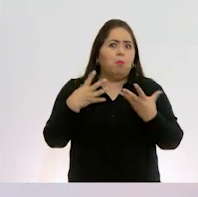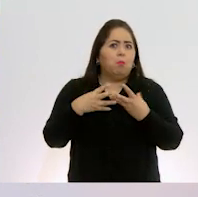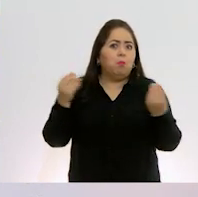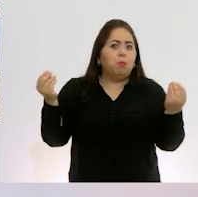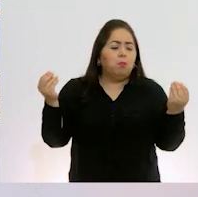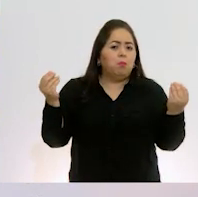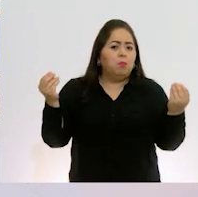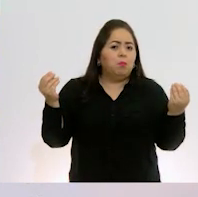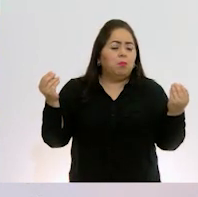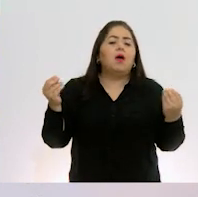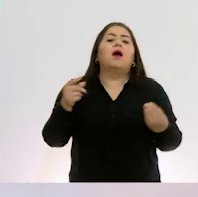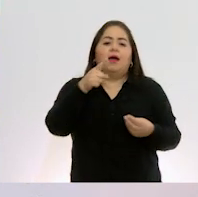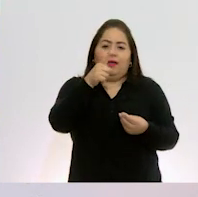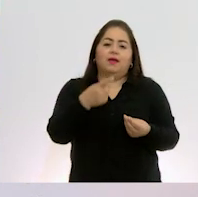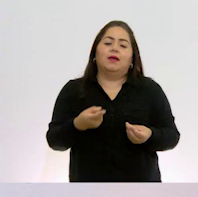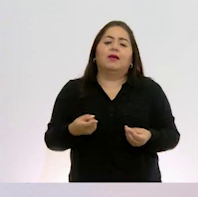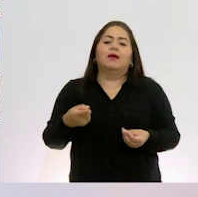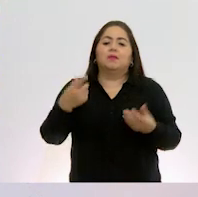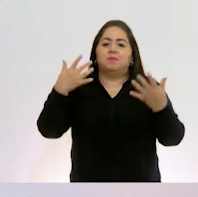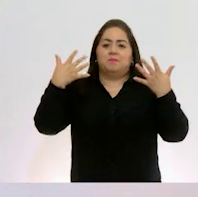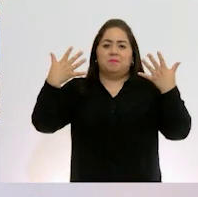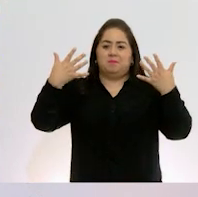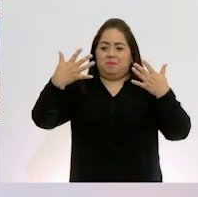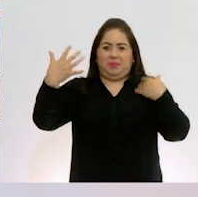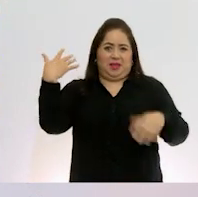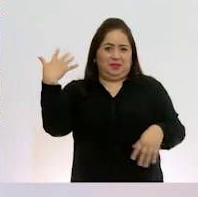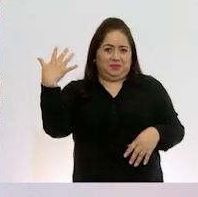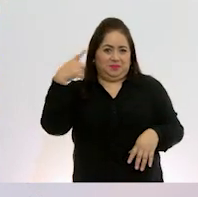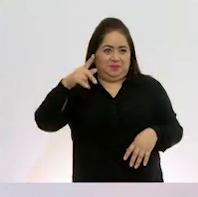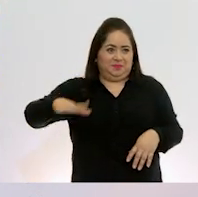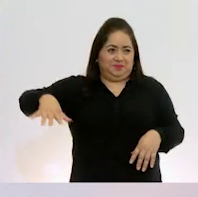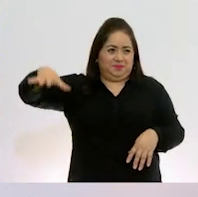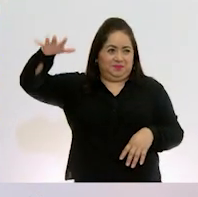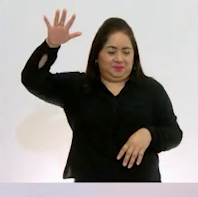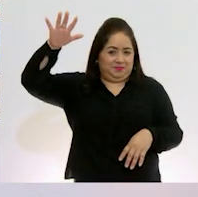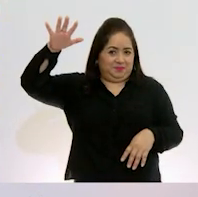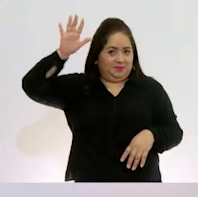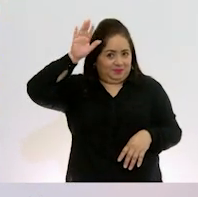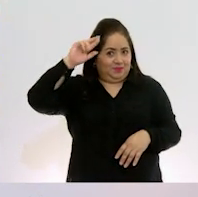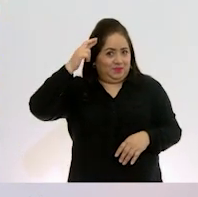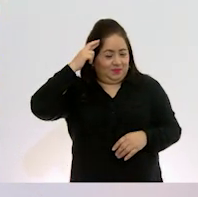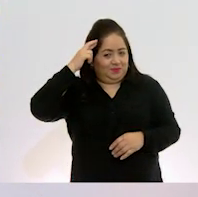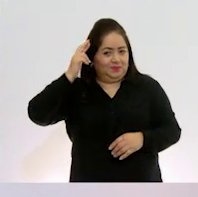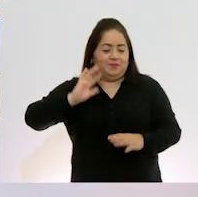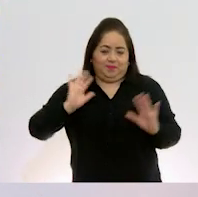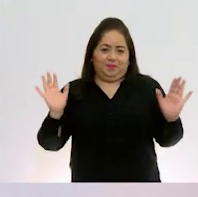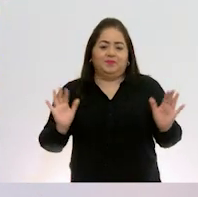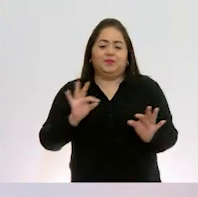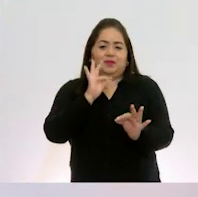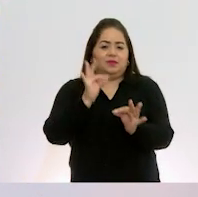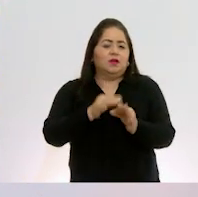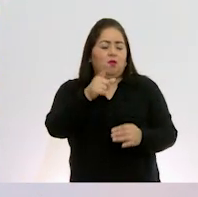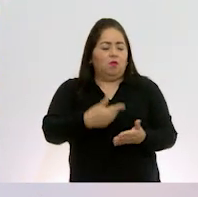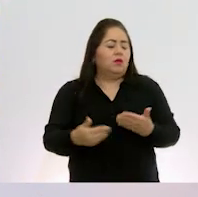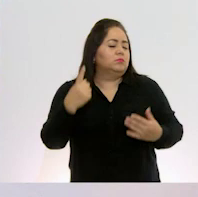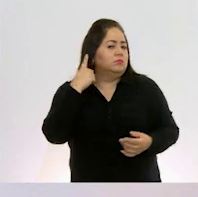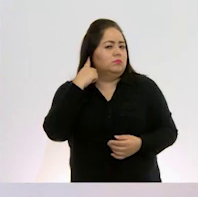escucharlo, vamos a levantar la mano derecha. ¿Listos? ¿Listas?